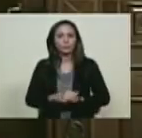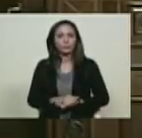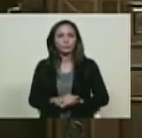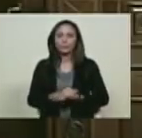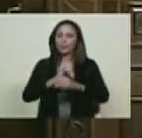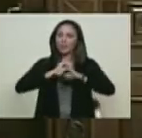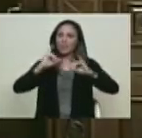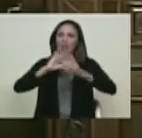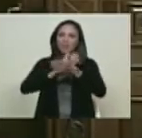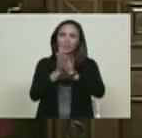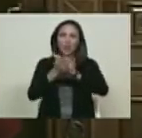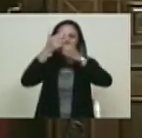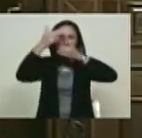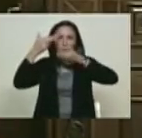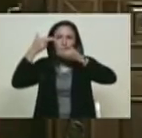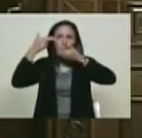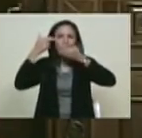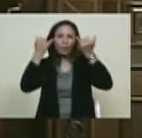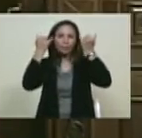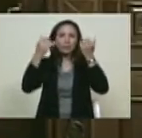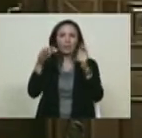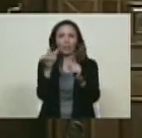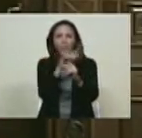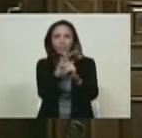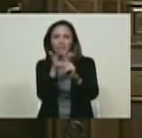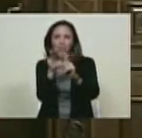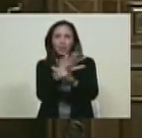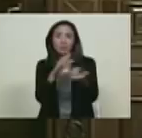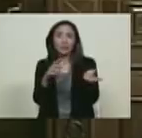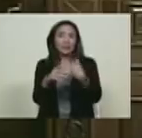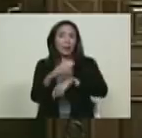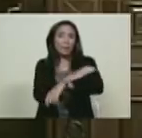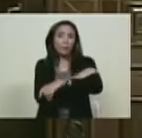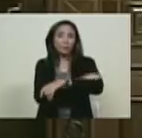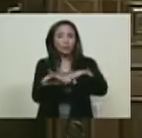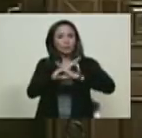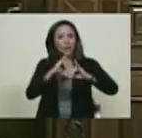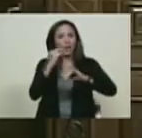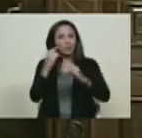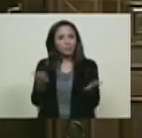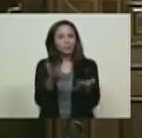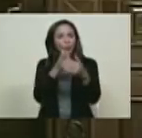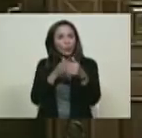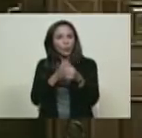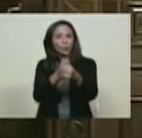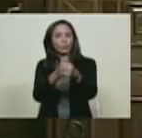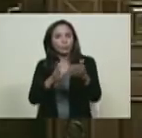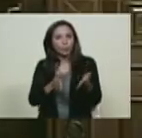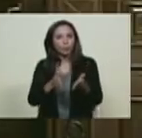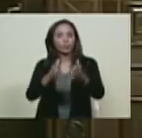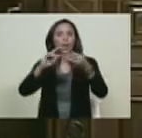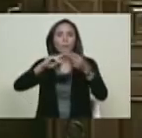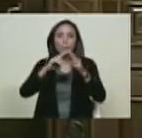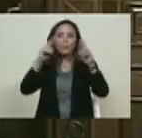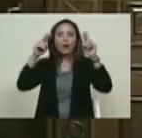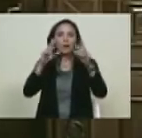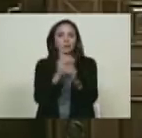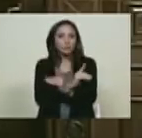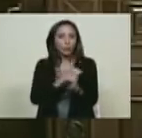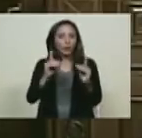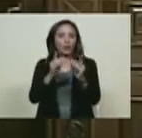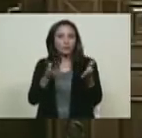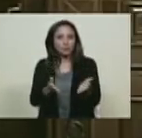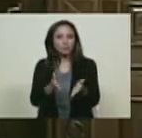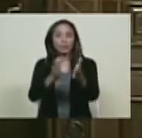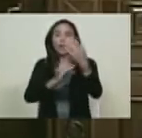ya el terrorismo, las conspiraciones de la derecha. Y marchemos por un camino de convivencia democrática, de